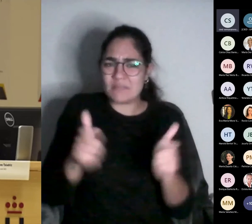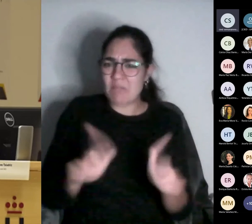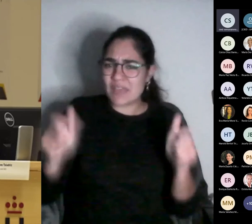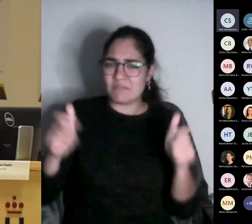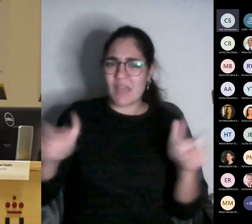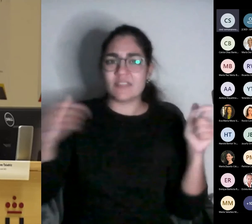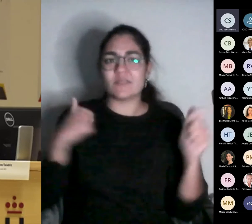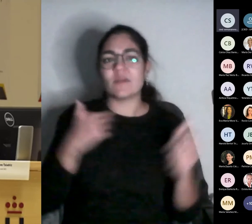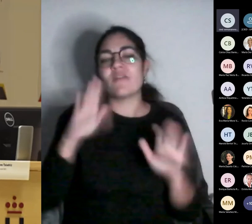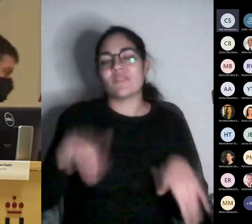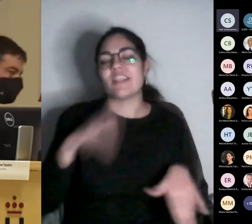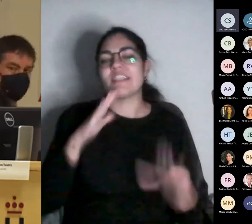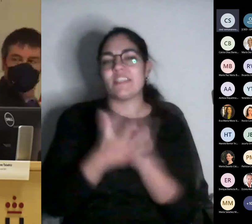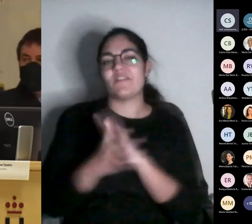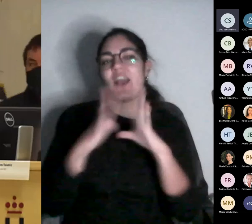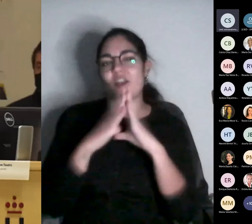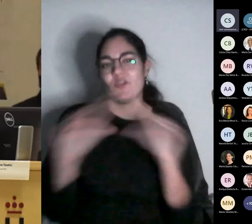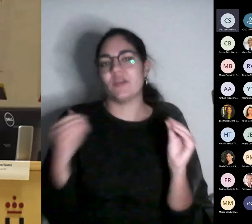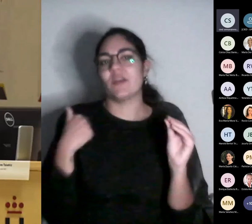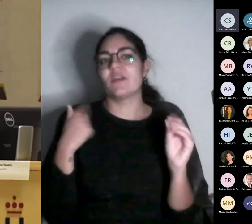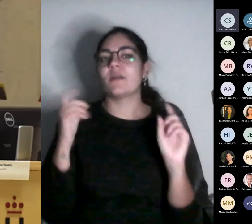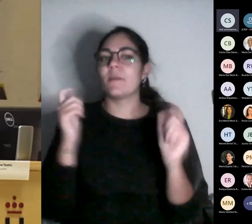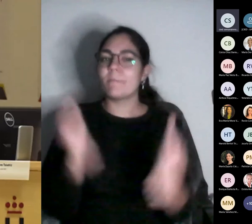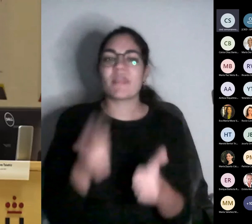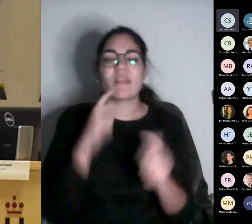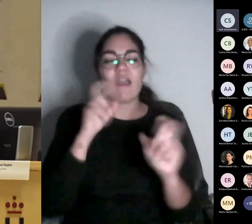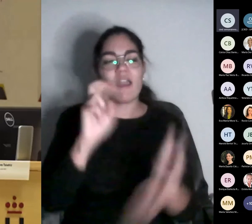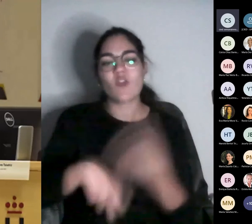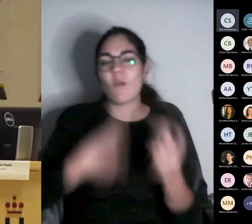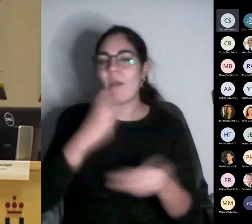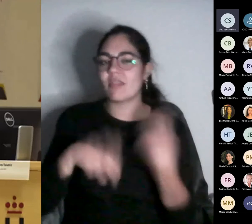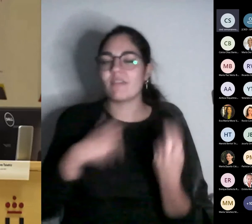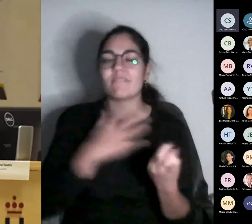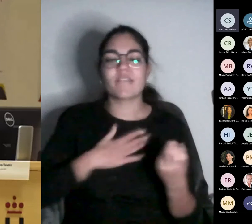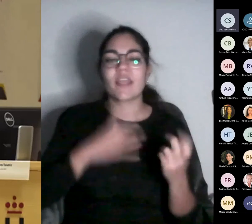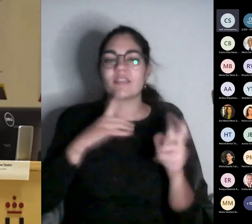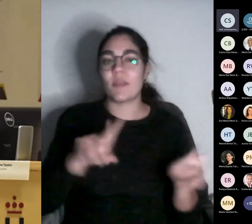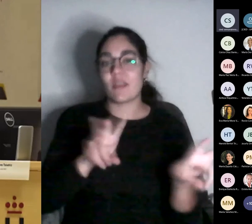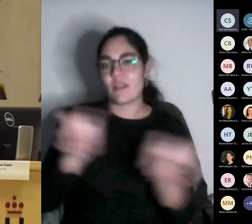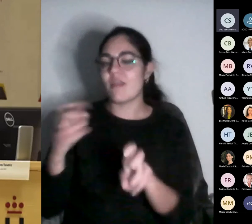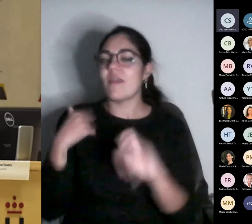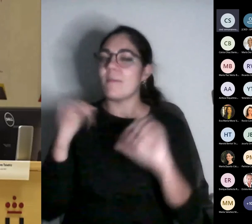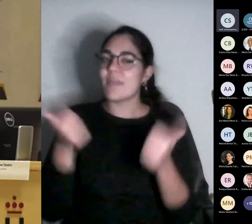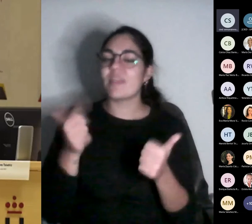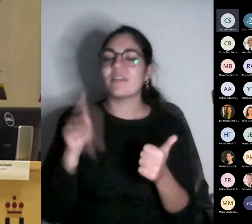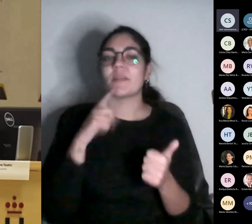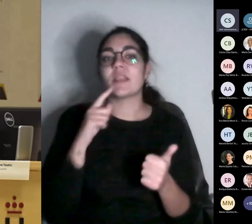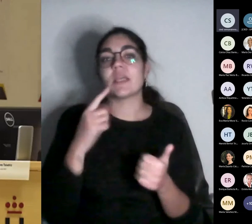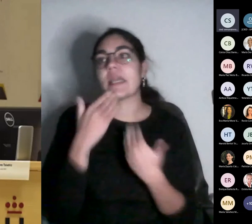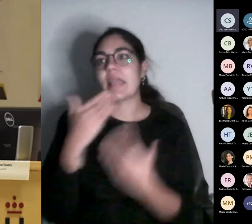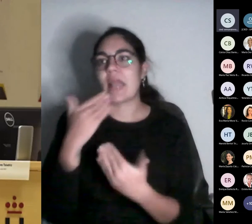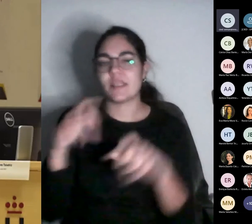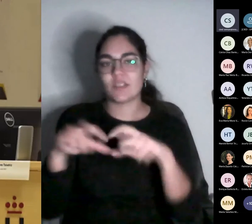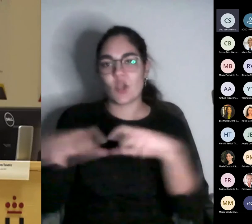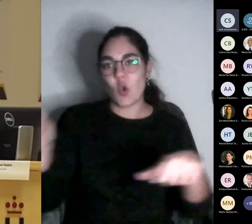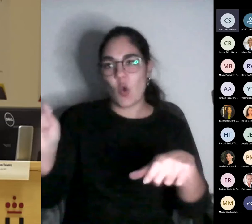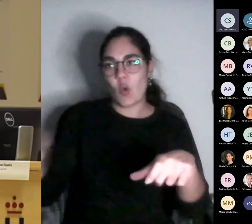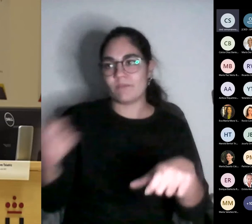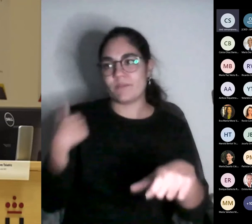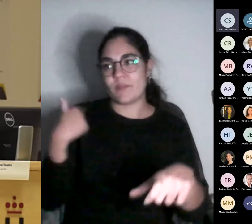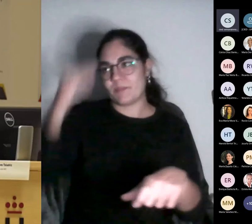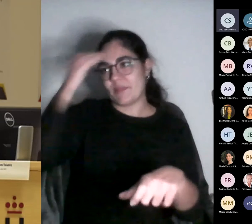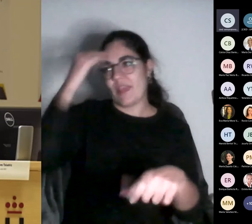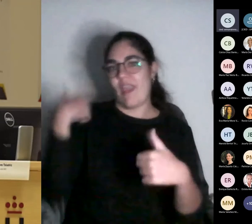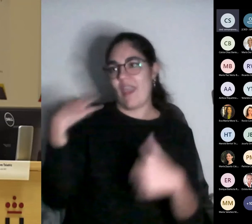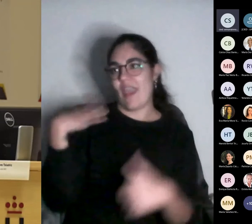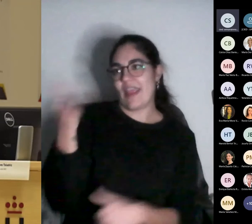innovación agradecer naturalmente a los miembros del jurado que han considerado que este proyecto pues me decía